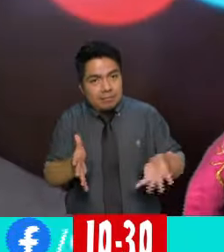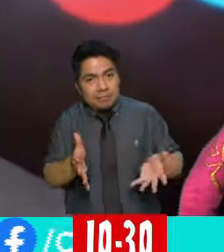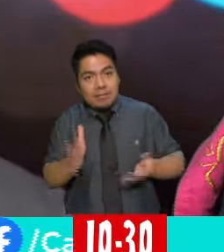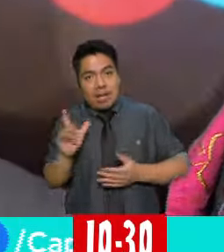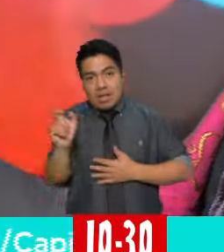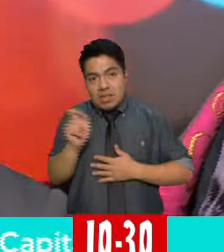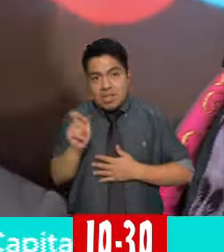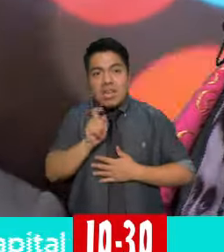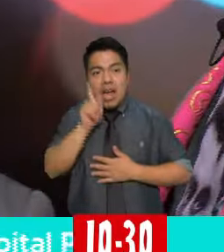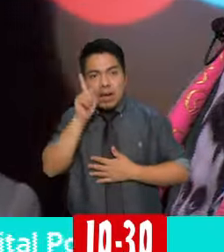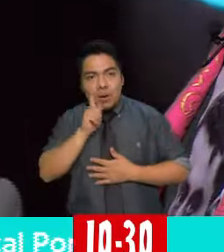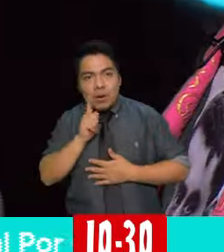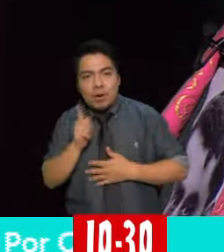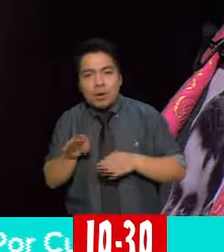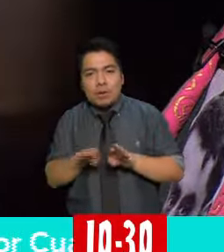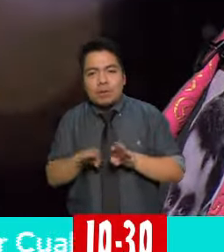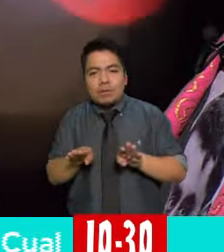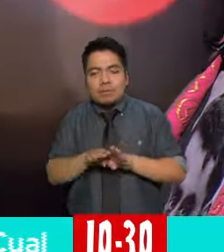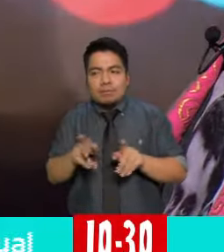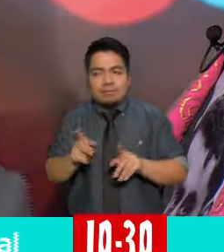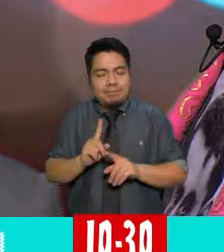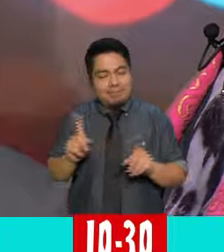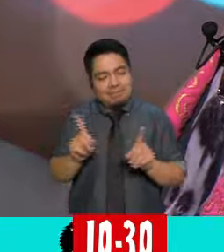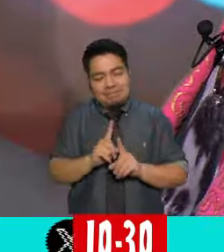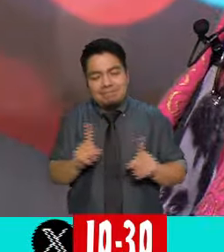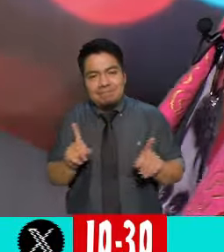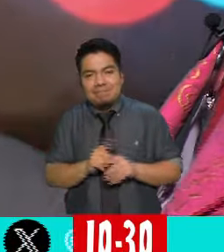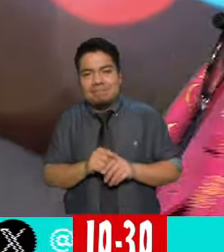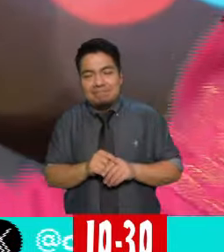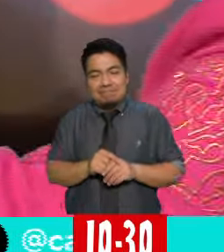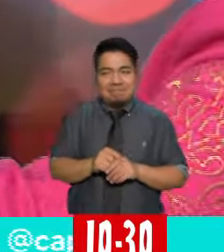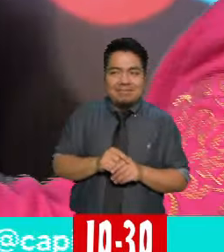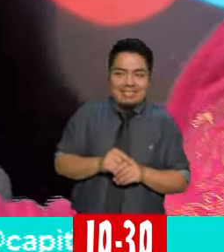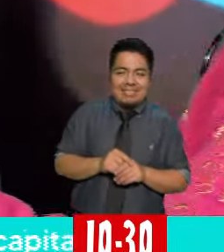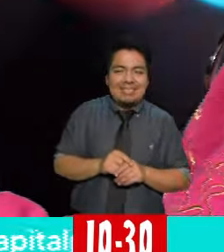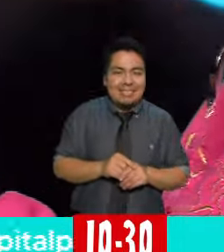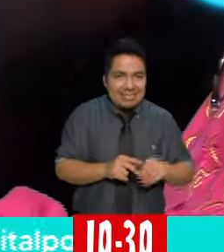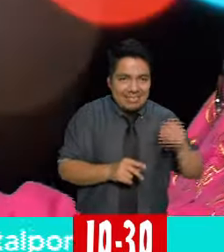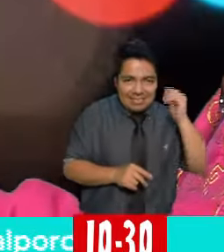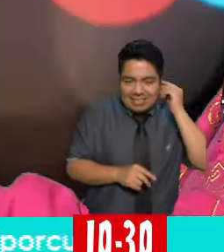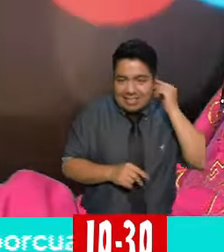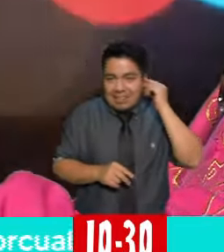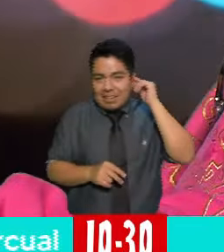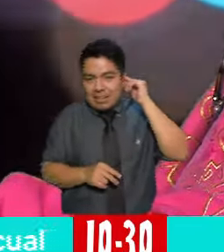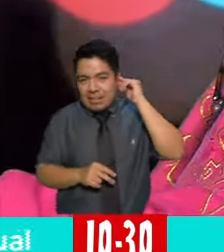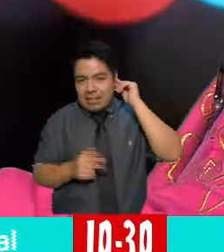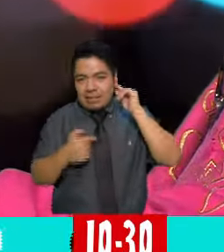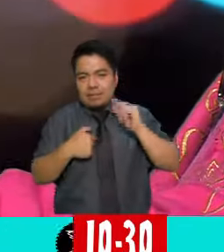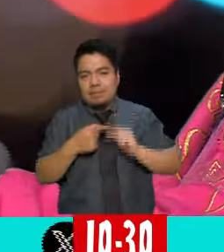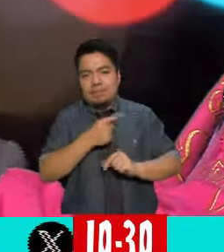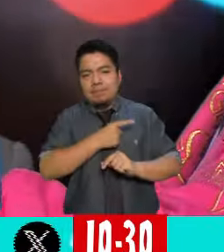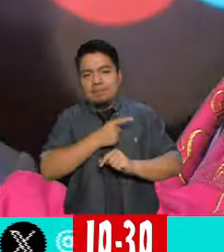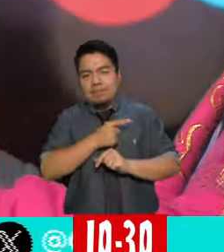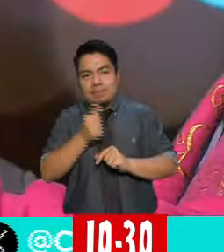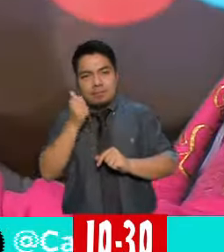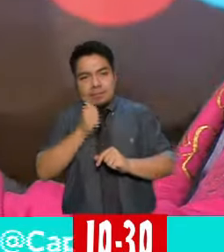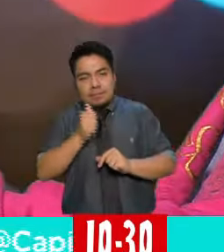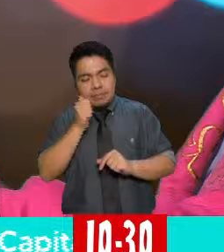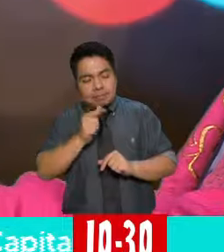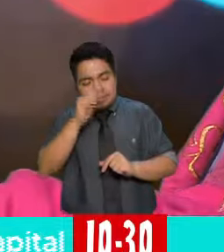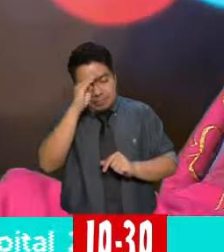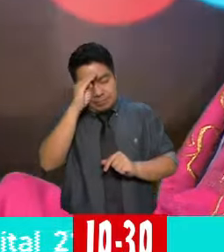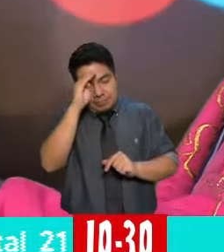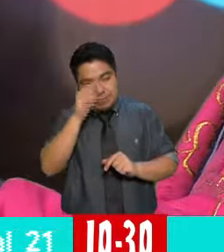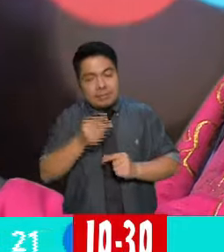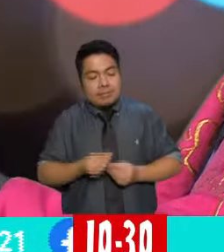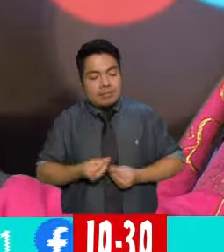novia que lo mantuviera? ¿O cómo bueno le fuera, hizo? Bueno fuera que fuera eso. No, yo dije, ¿sabes qué? Mi vida es la música y